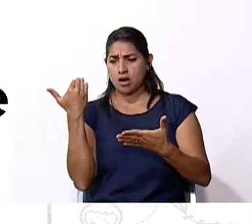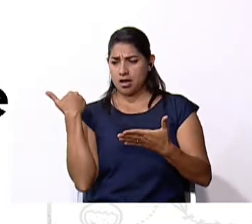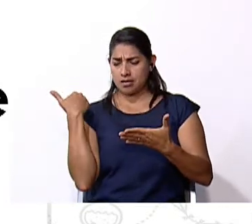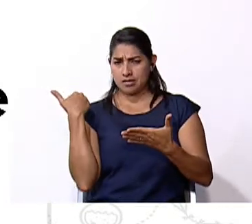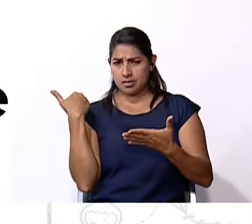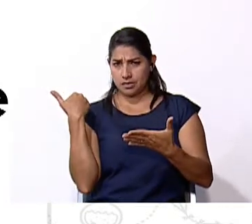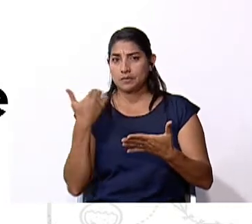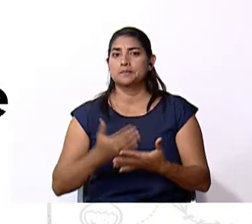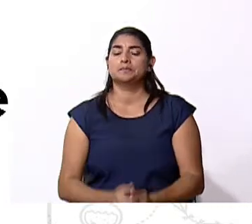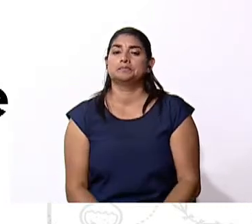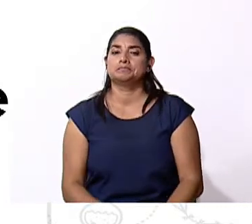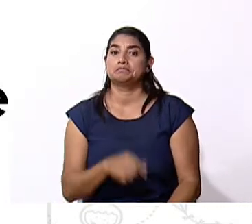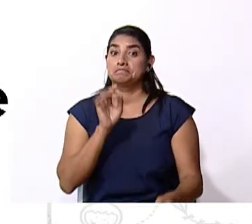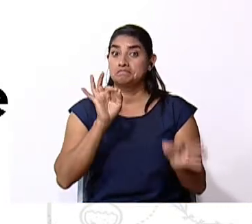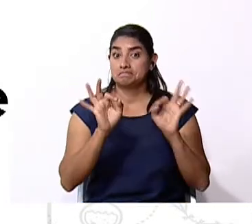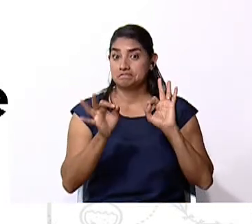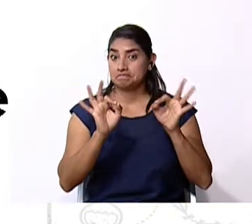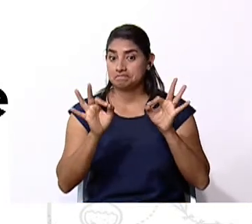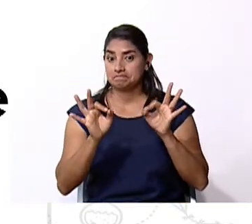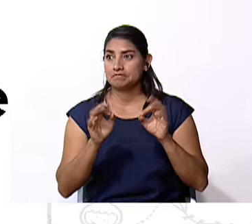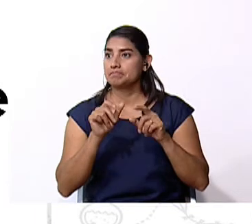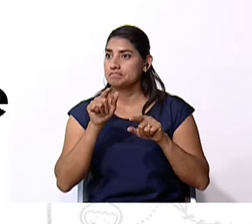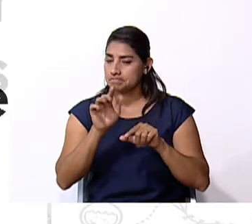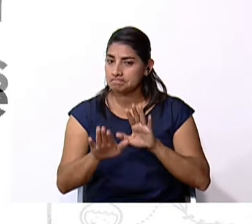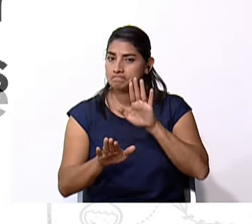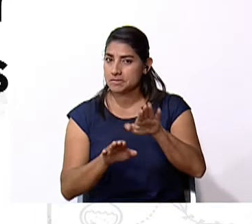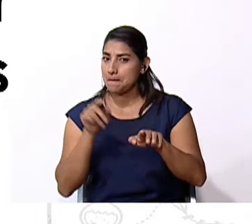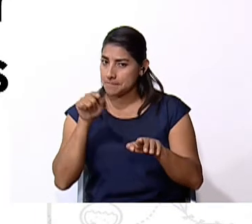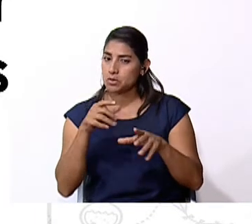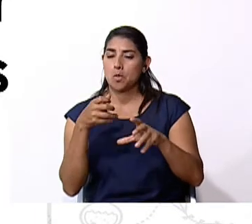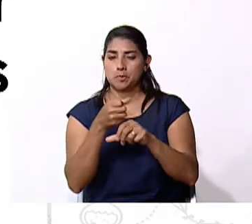anterior? Muy bien, eso es lo que debemos hacer.